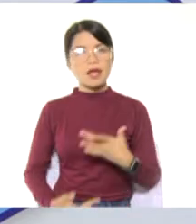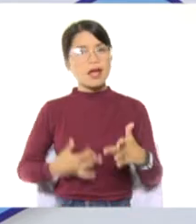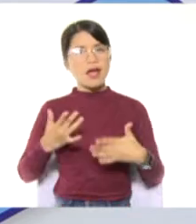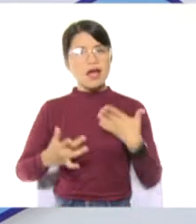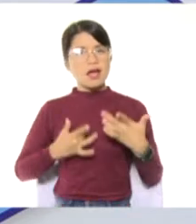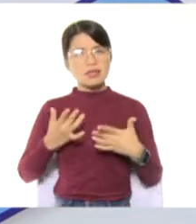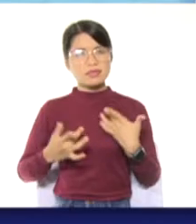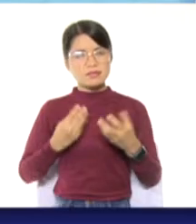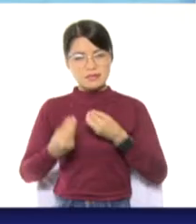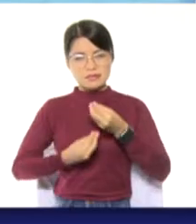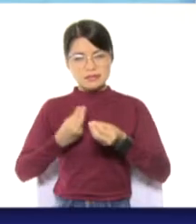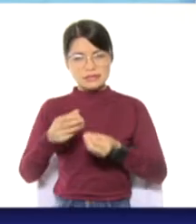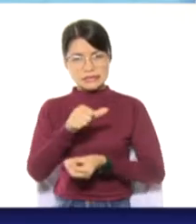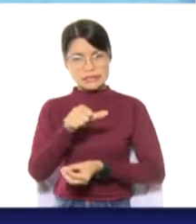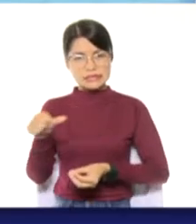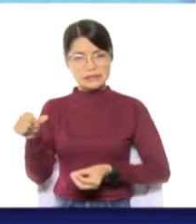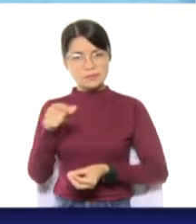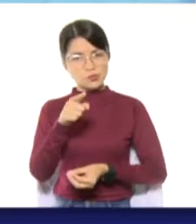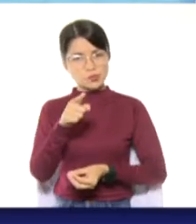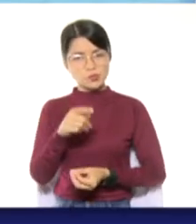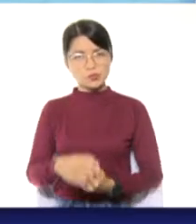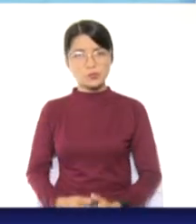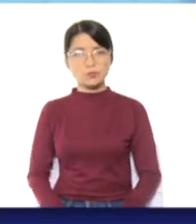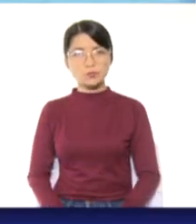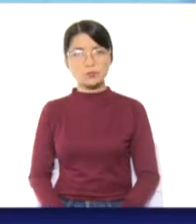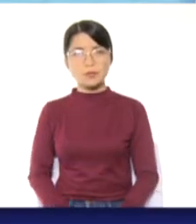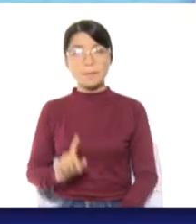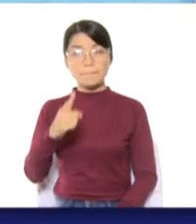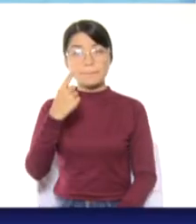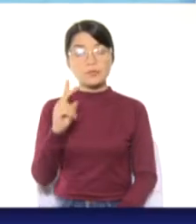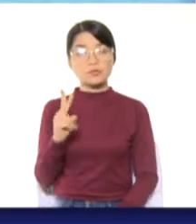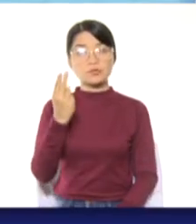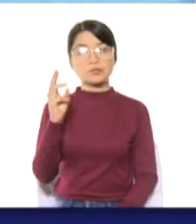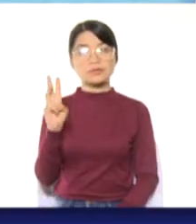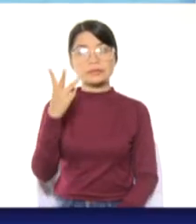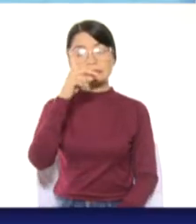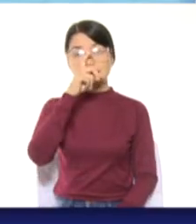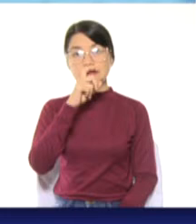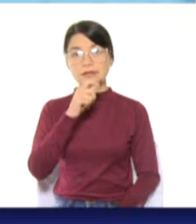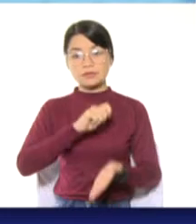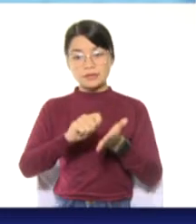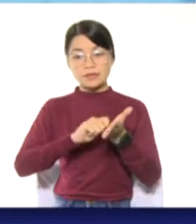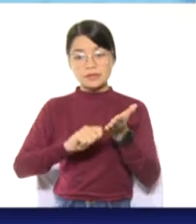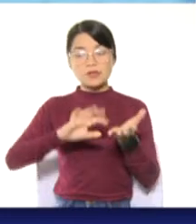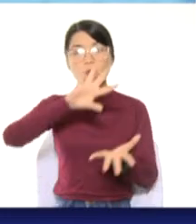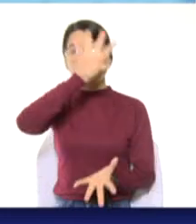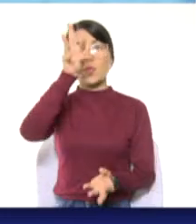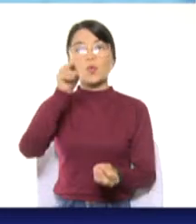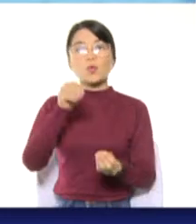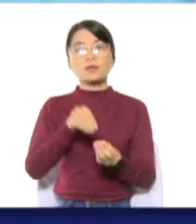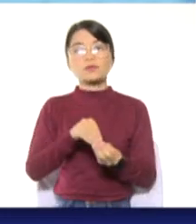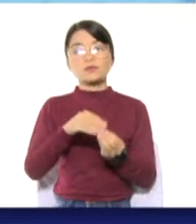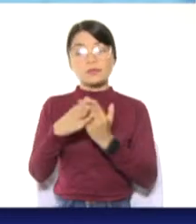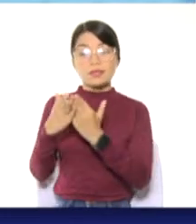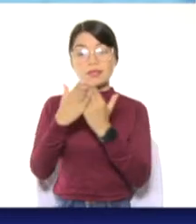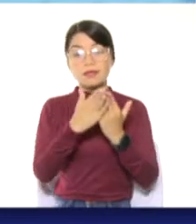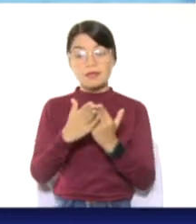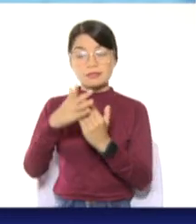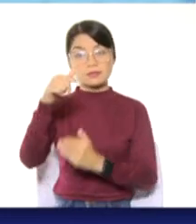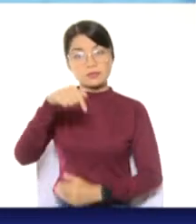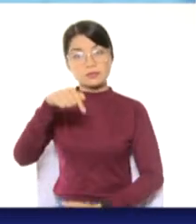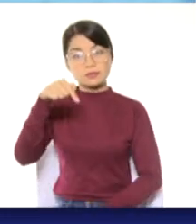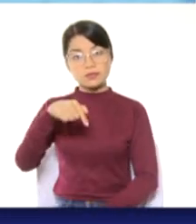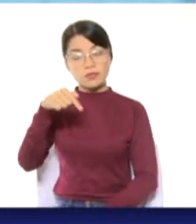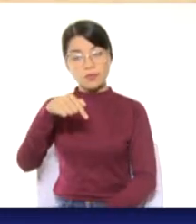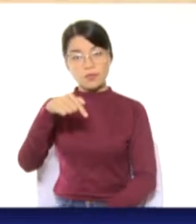realizar ustedes esta semana? Primero, segundo y tercer año van a elaborar un resumen de la clase de hoy, tomando en cuenta cada uno de los puntos que